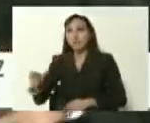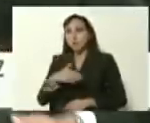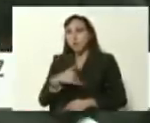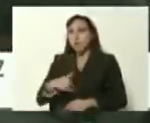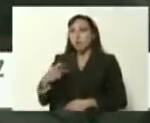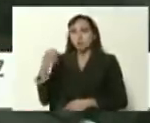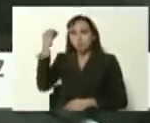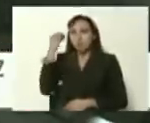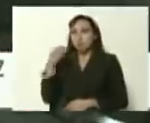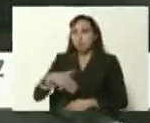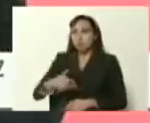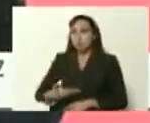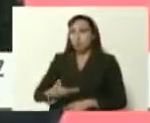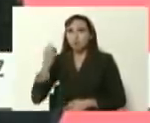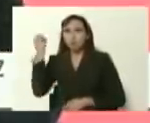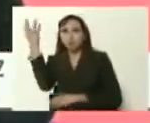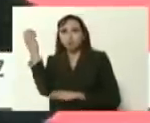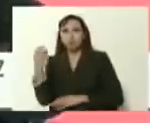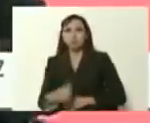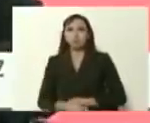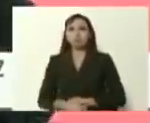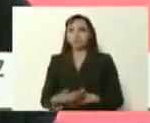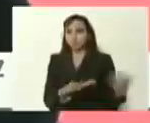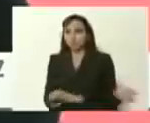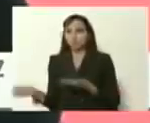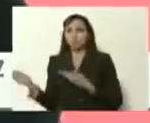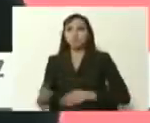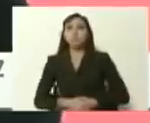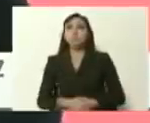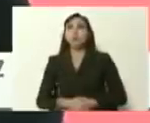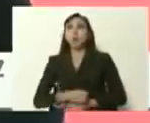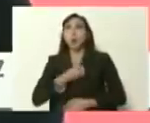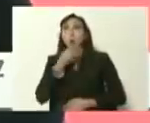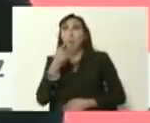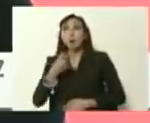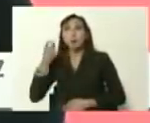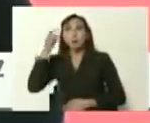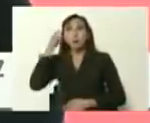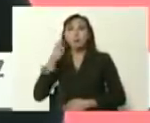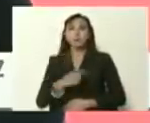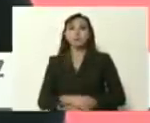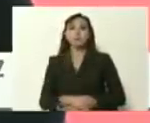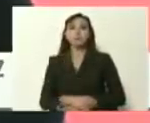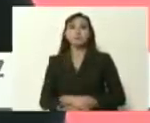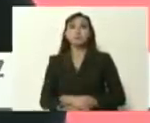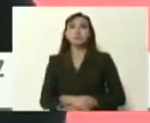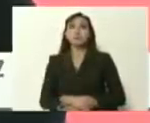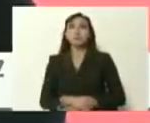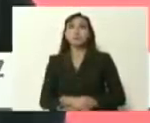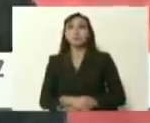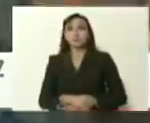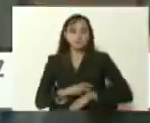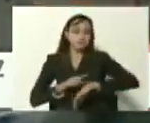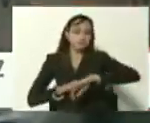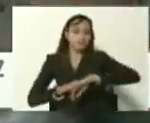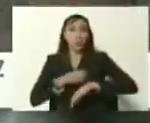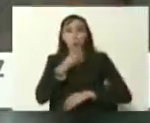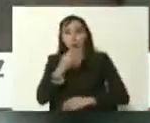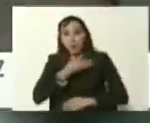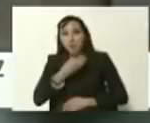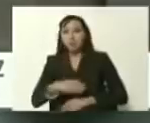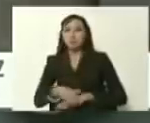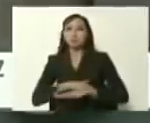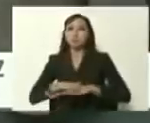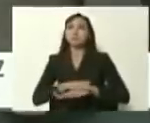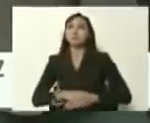bien. Adelante. Buenos días. Pues ya buenas tardes, mi